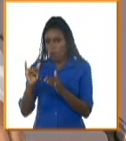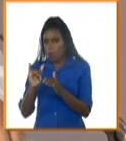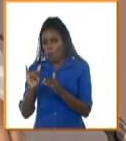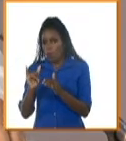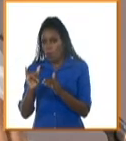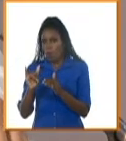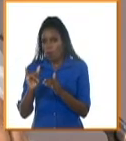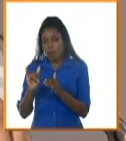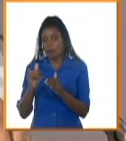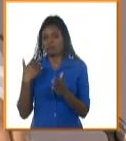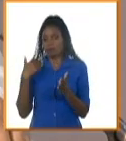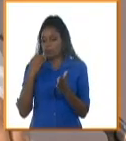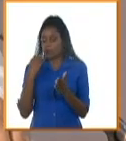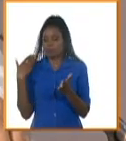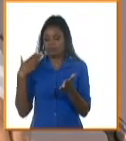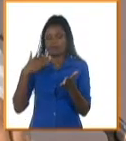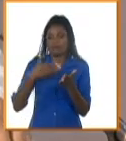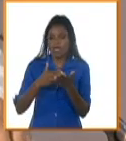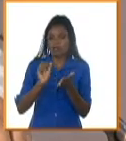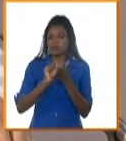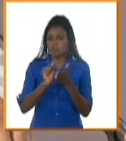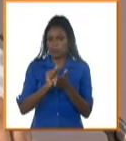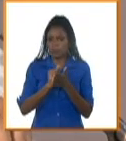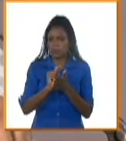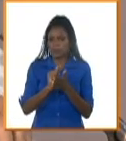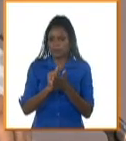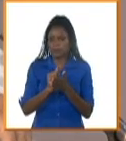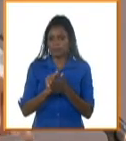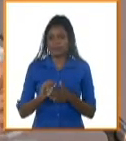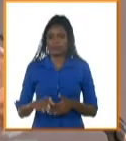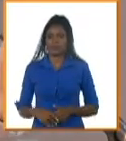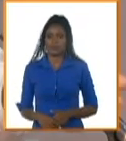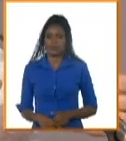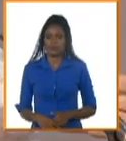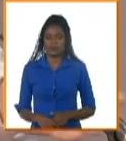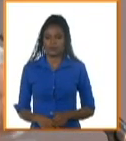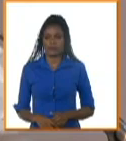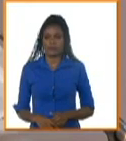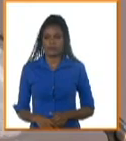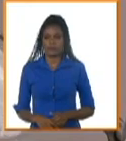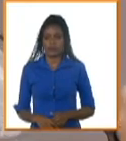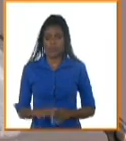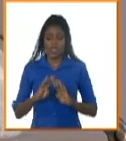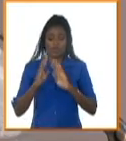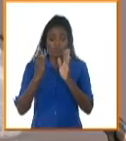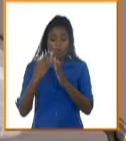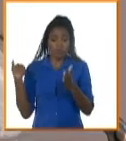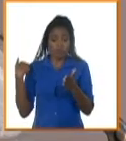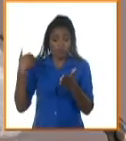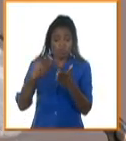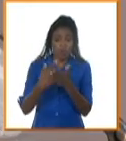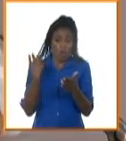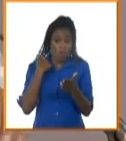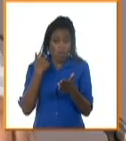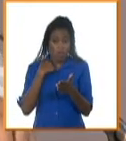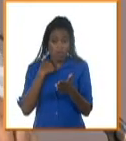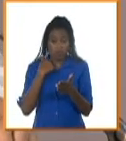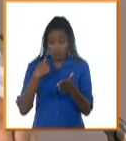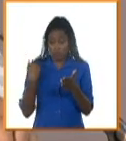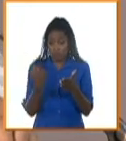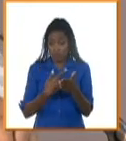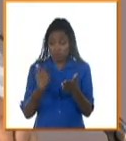pueden acceder a esto a estos servicios y realmente en todos estos años hemos estado incentivando hemos estado